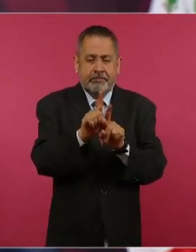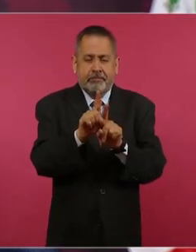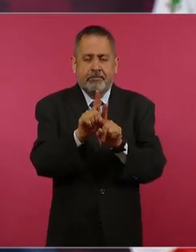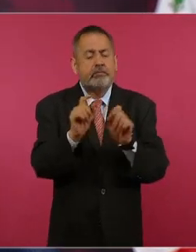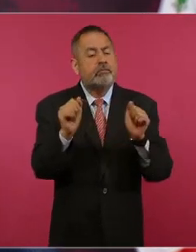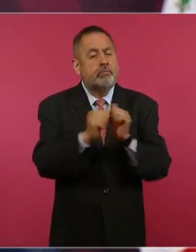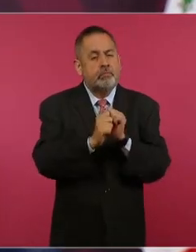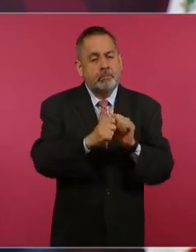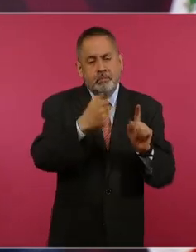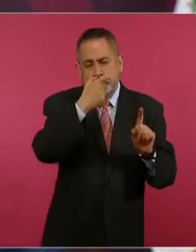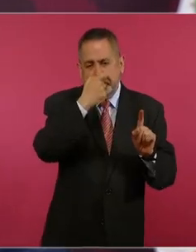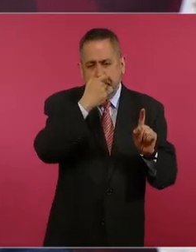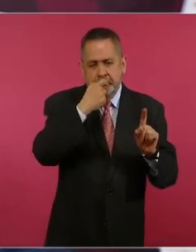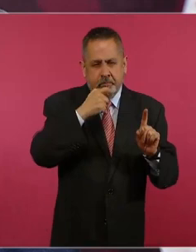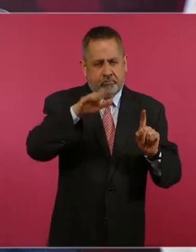ministro de propaganda de Hitler,